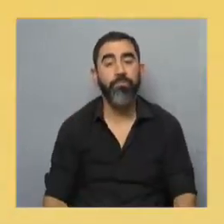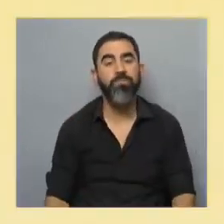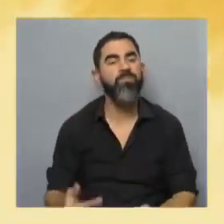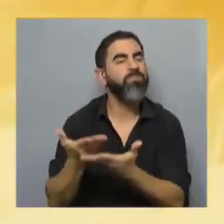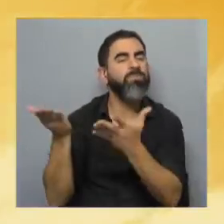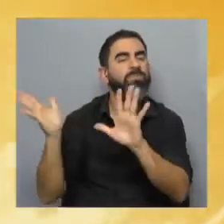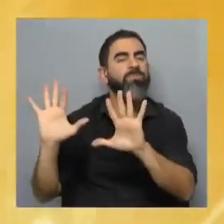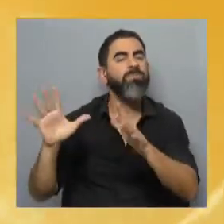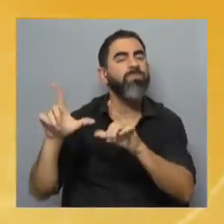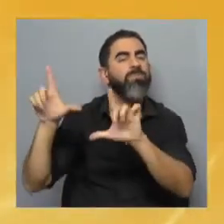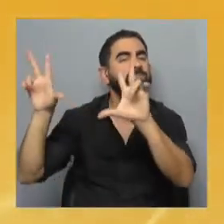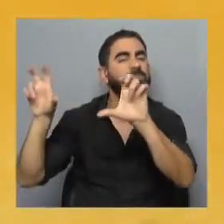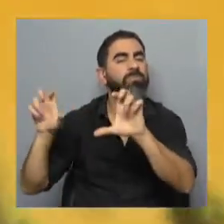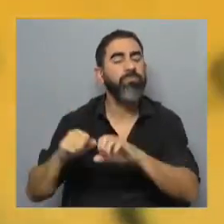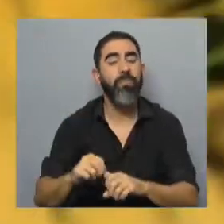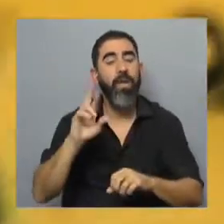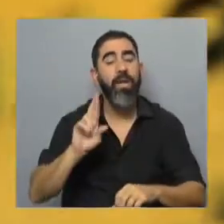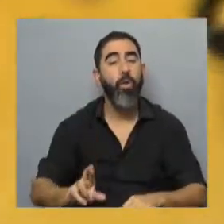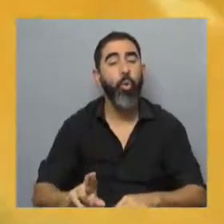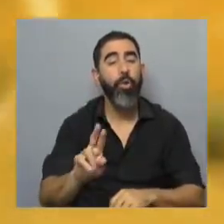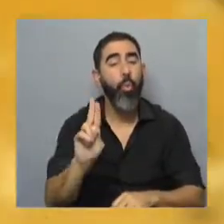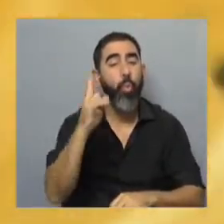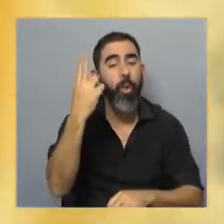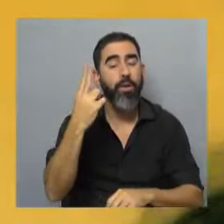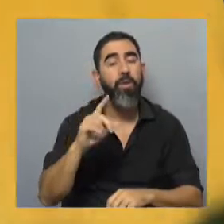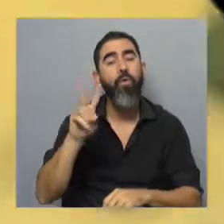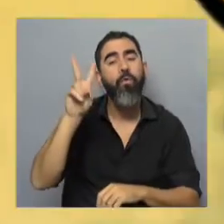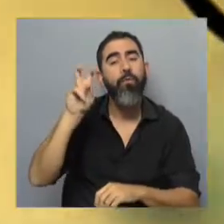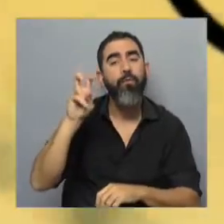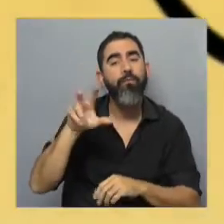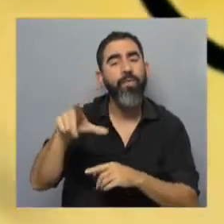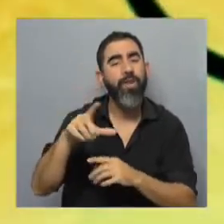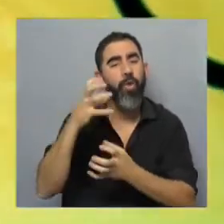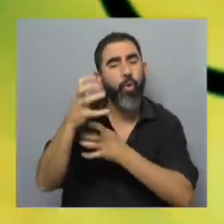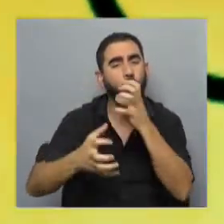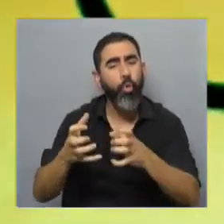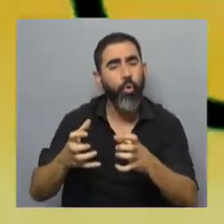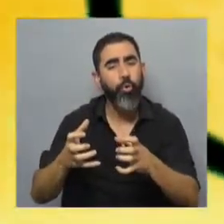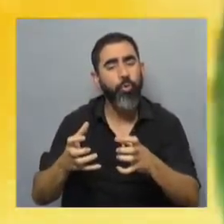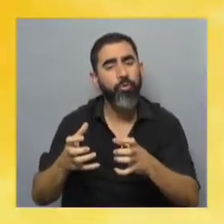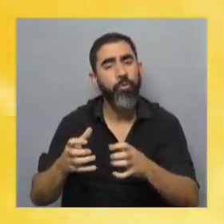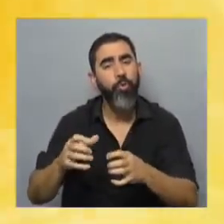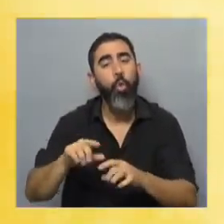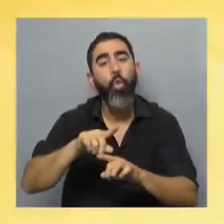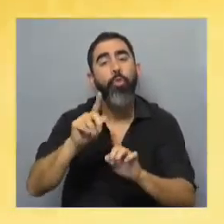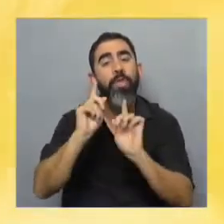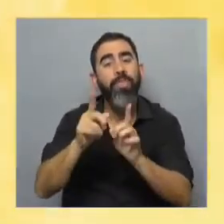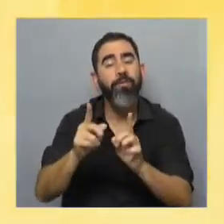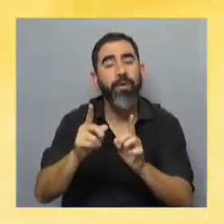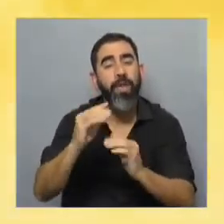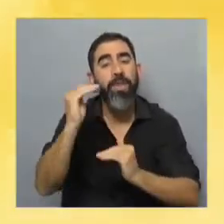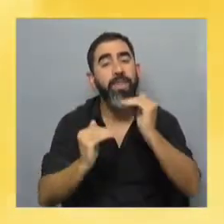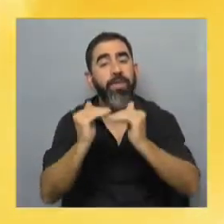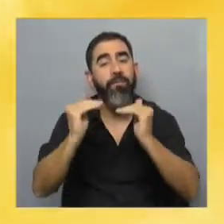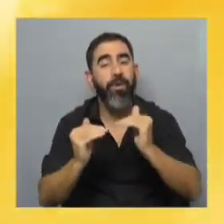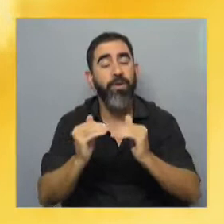es una gráfica con los principales ríos de Uruguay. La franja verde indica, si yo no entiendo mal, dónde debería estar el nivel